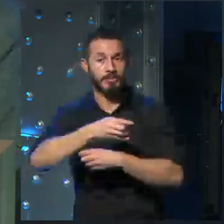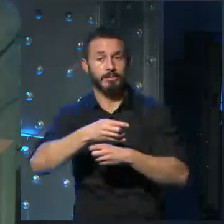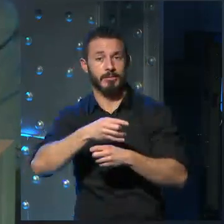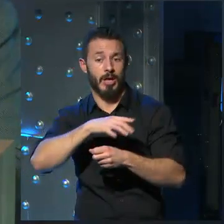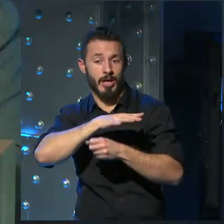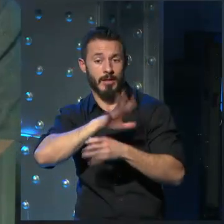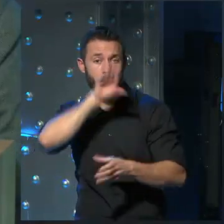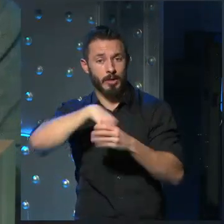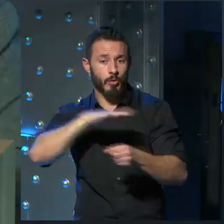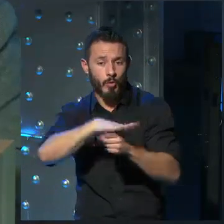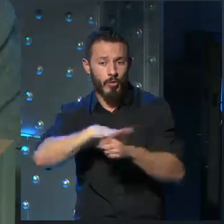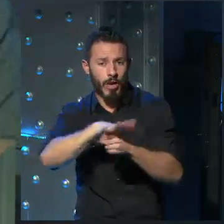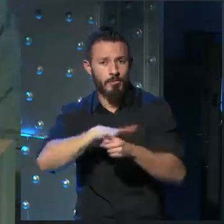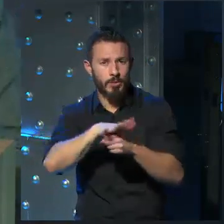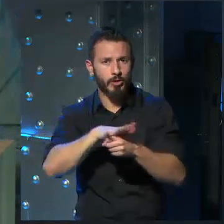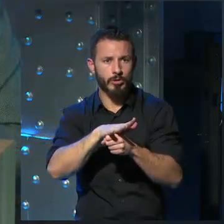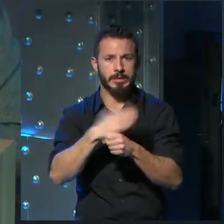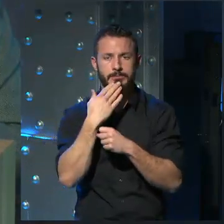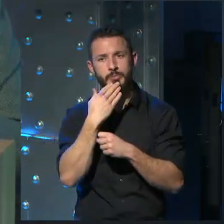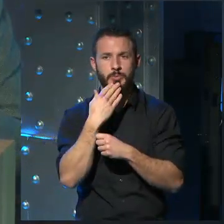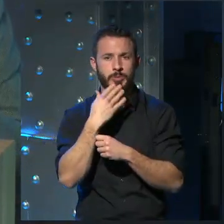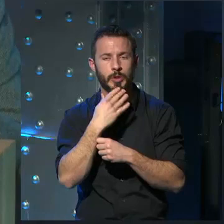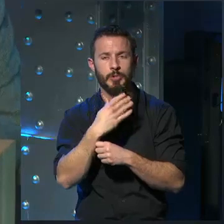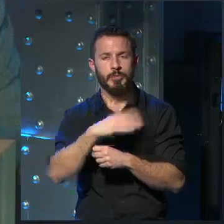cobra inteligencia propia.